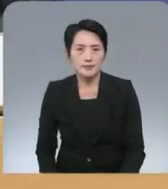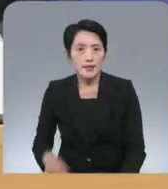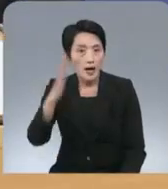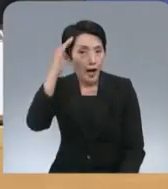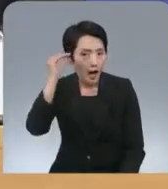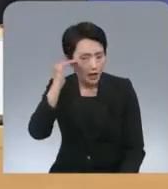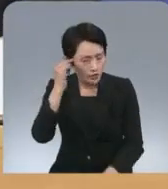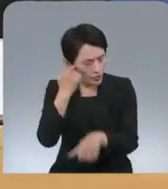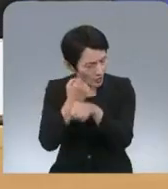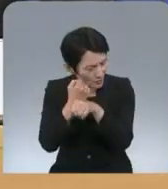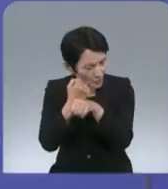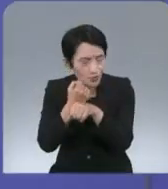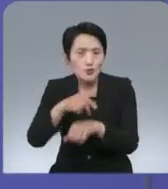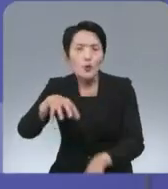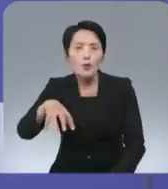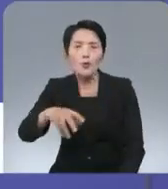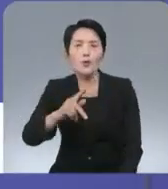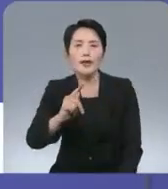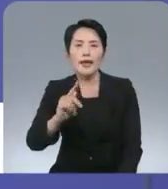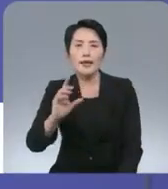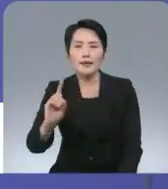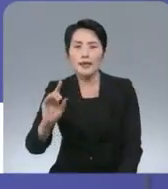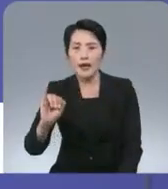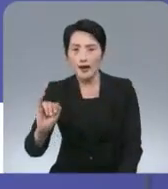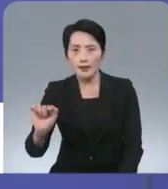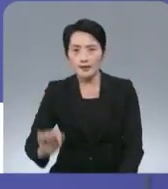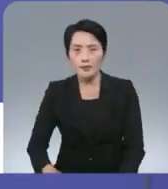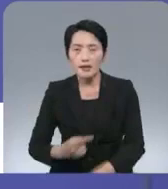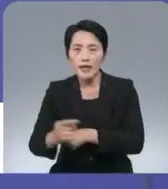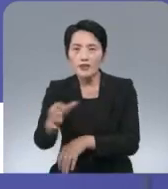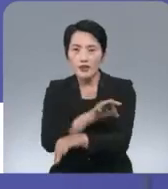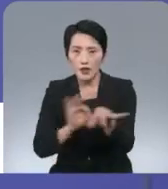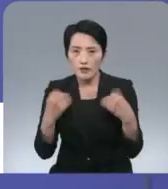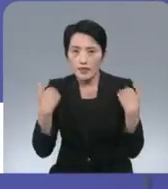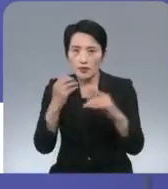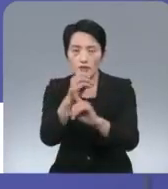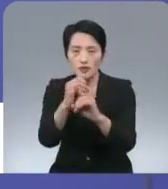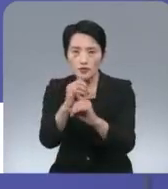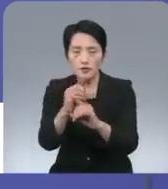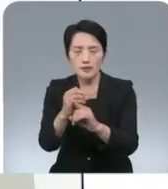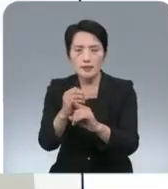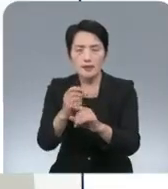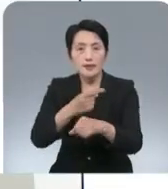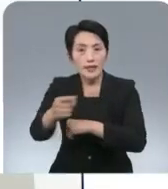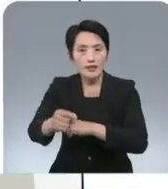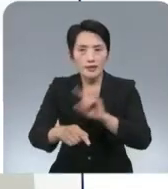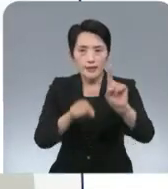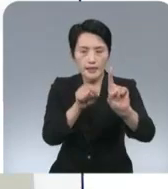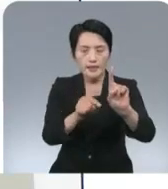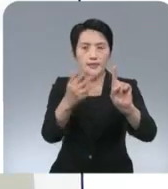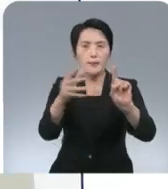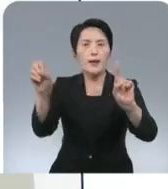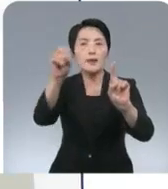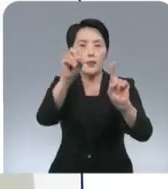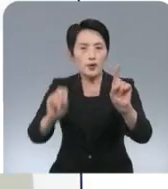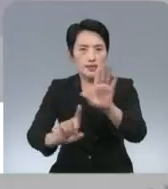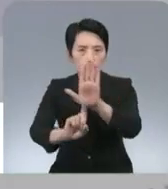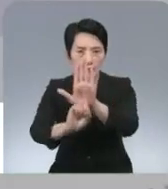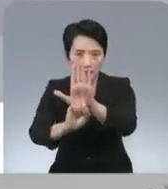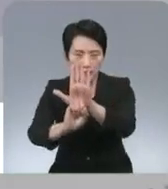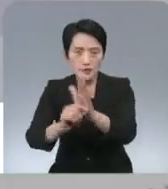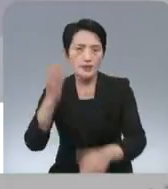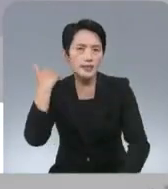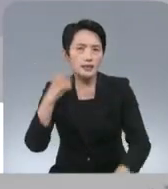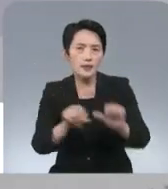el instituto de desarrollo de Corea cadeía estimado que la economía surcoreana crecerá en torno al 1% durante 2023 pues